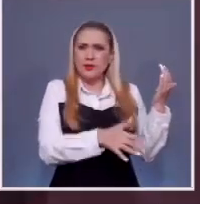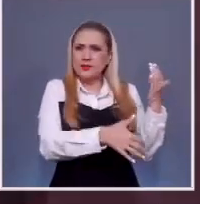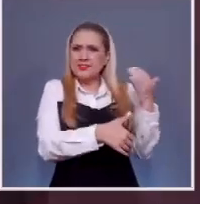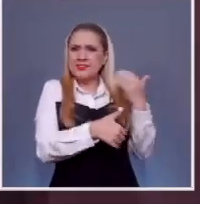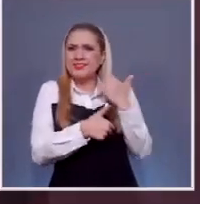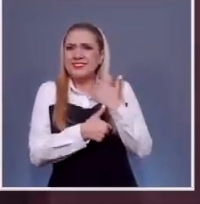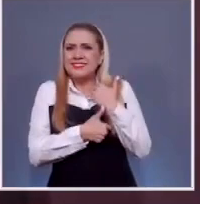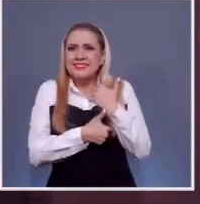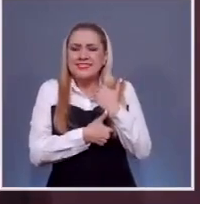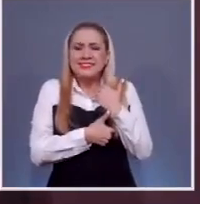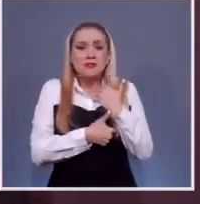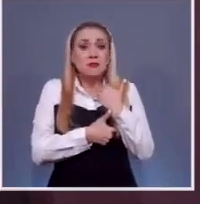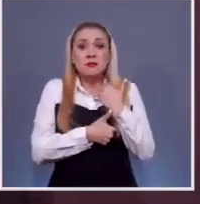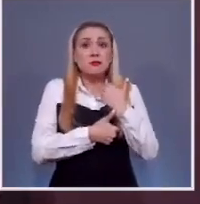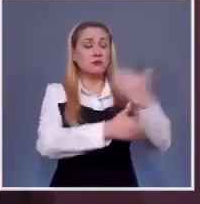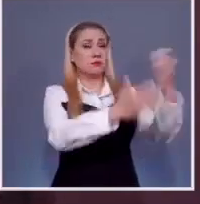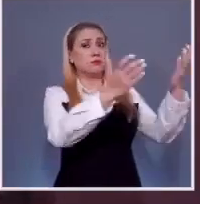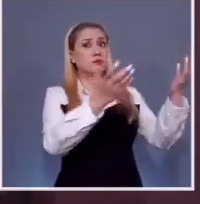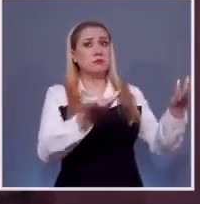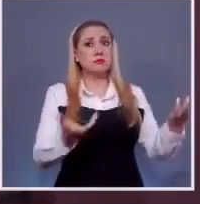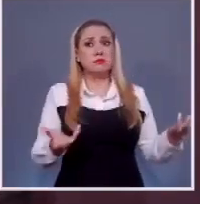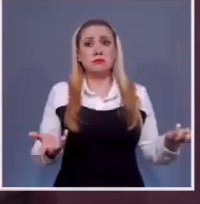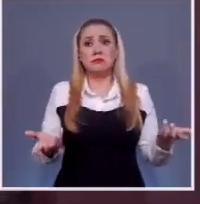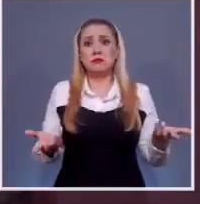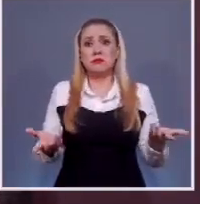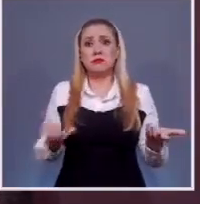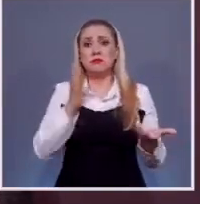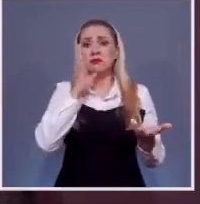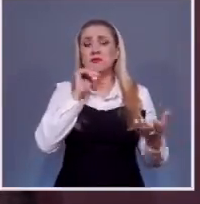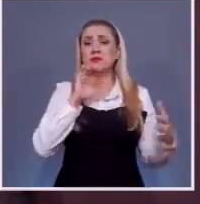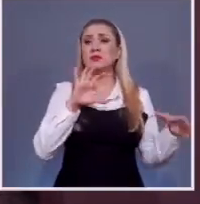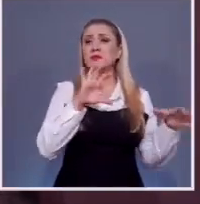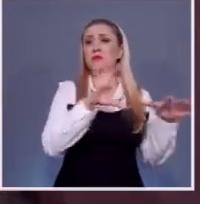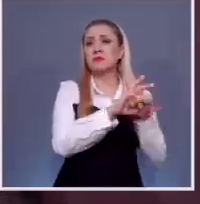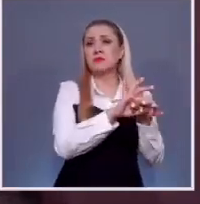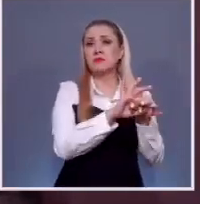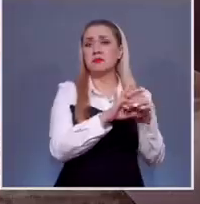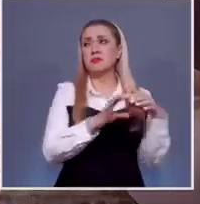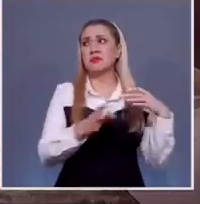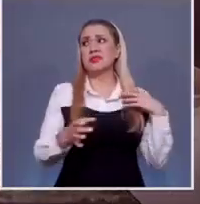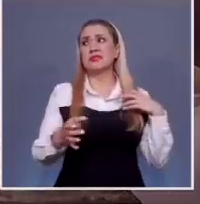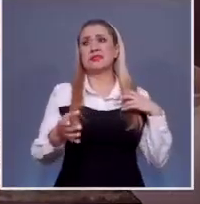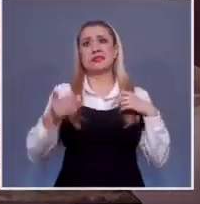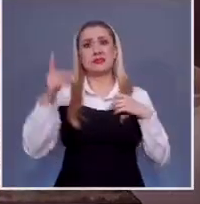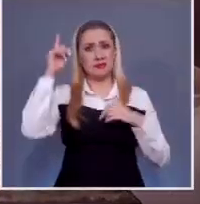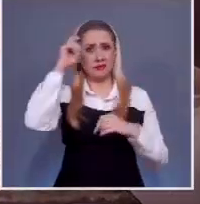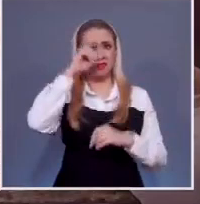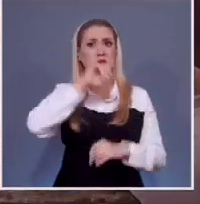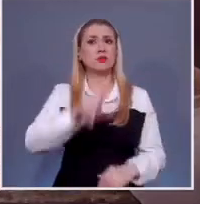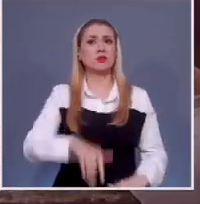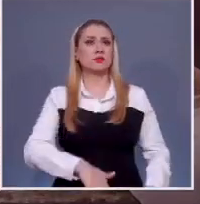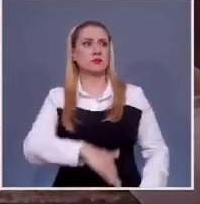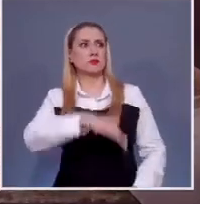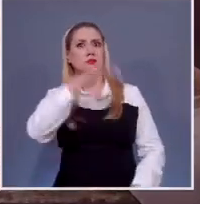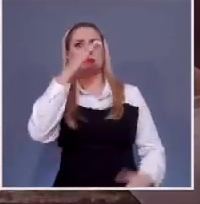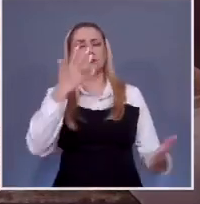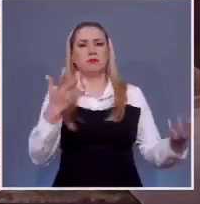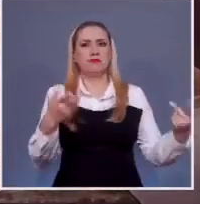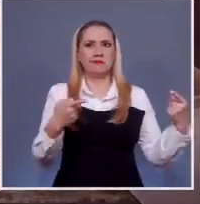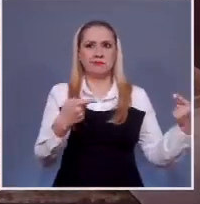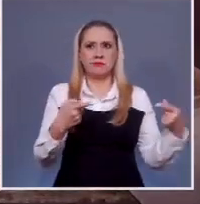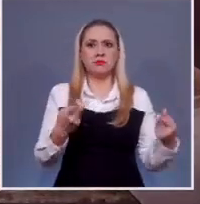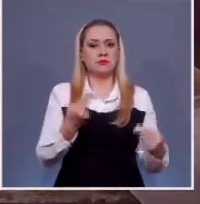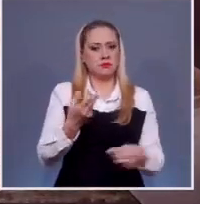interrumpidos, va a ser muy difícil esa vinculación y los efectos se van a ver quizás en la etapa adulta. Y ya no hay reparación, ahí no hay reparación del daño. No hay